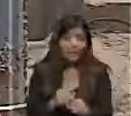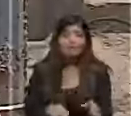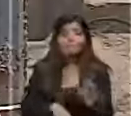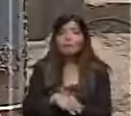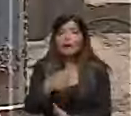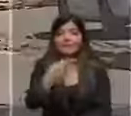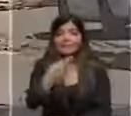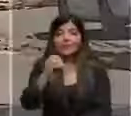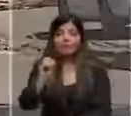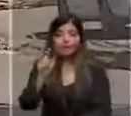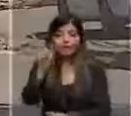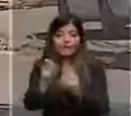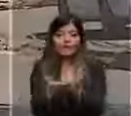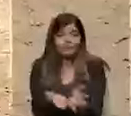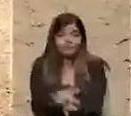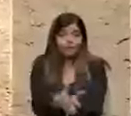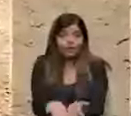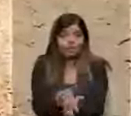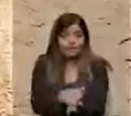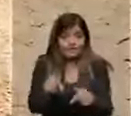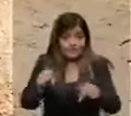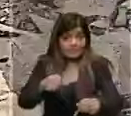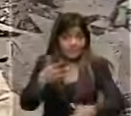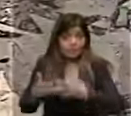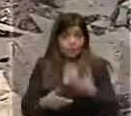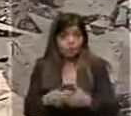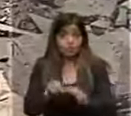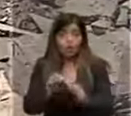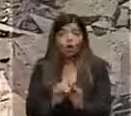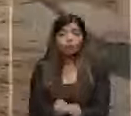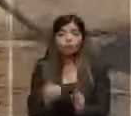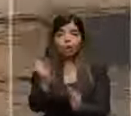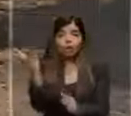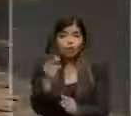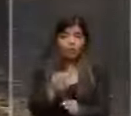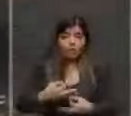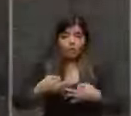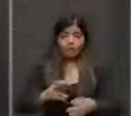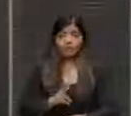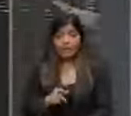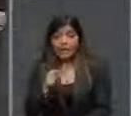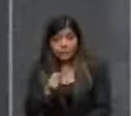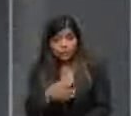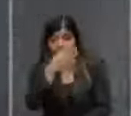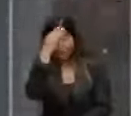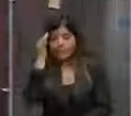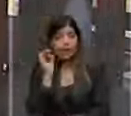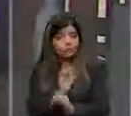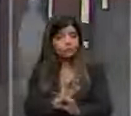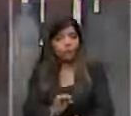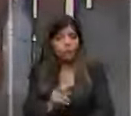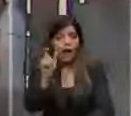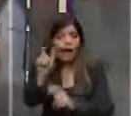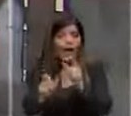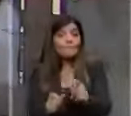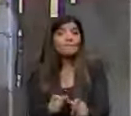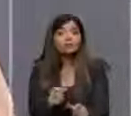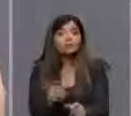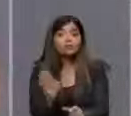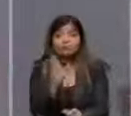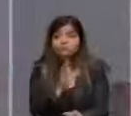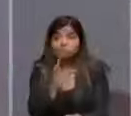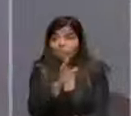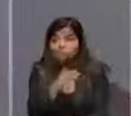130 fallecidos en esta catástrofe. Según cifras oficiales, eso no hay que olvidar tampoco a las personas